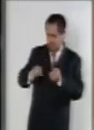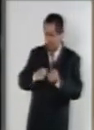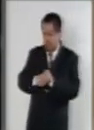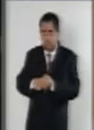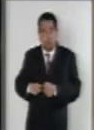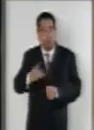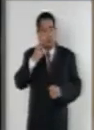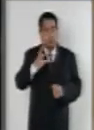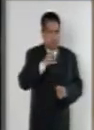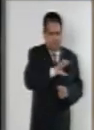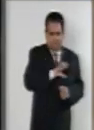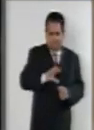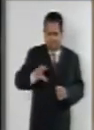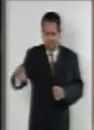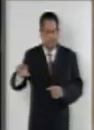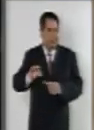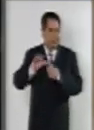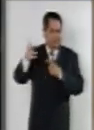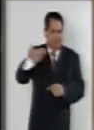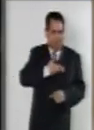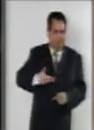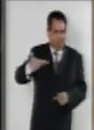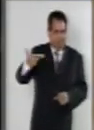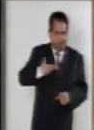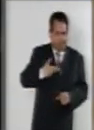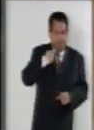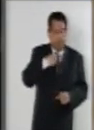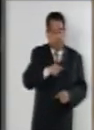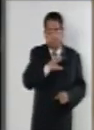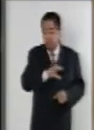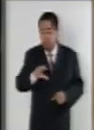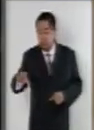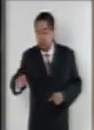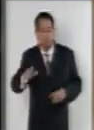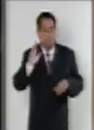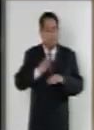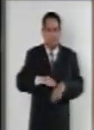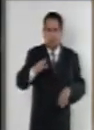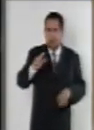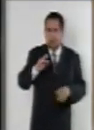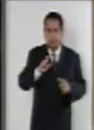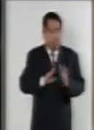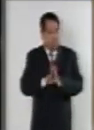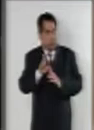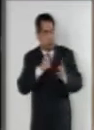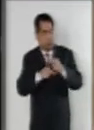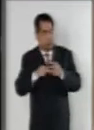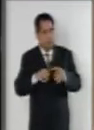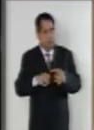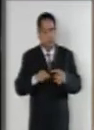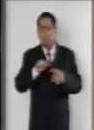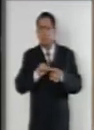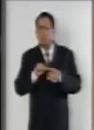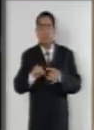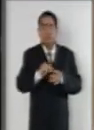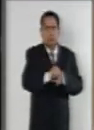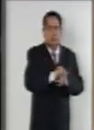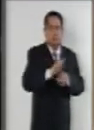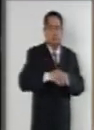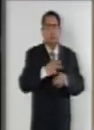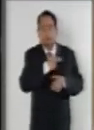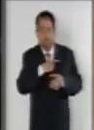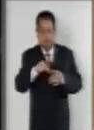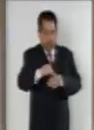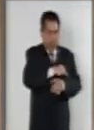zonas económicas especiales que propone el Ejecutivo son las de mayor nivel de desarrollo dentro de los estados en donde se